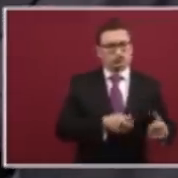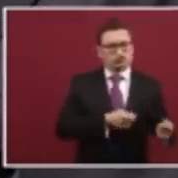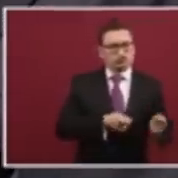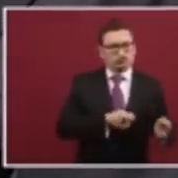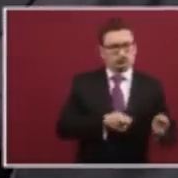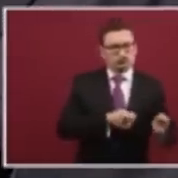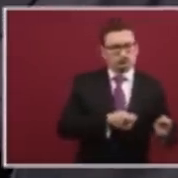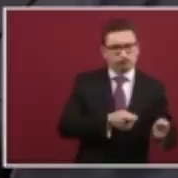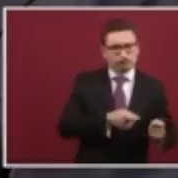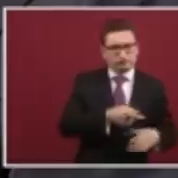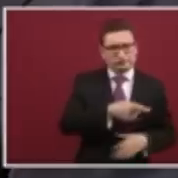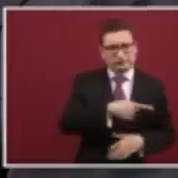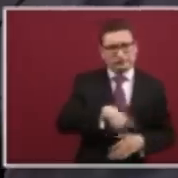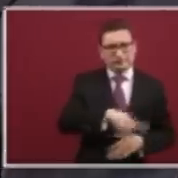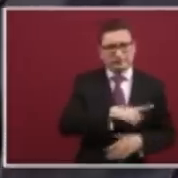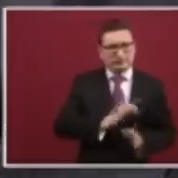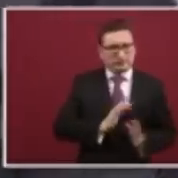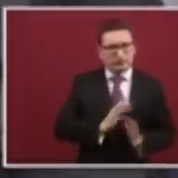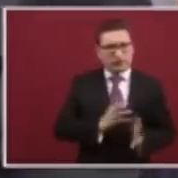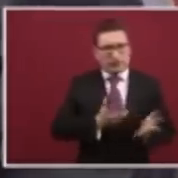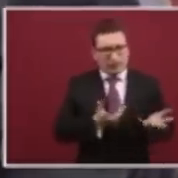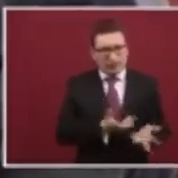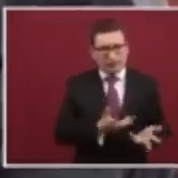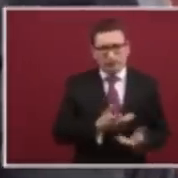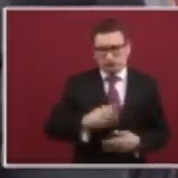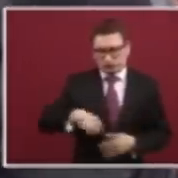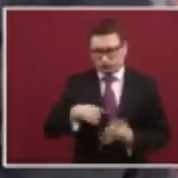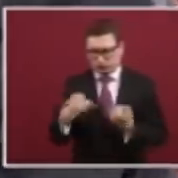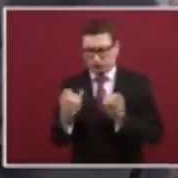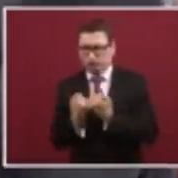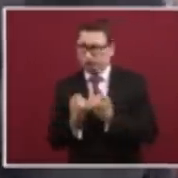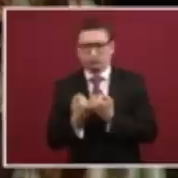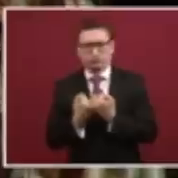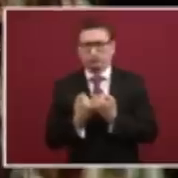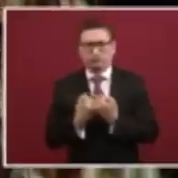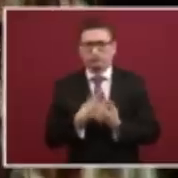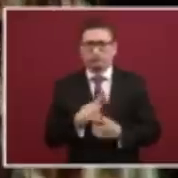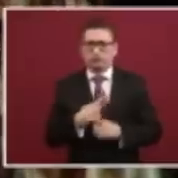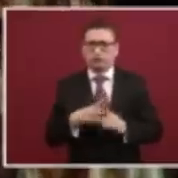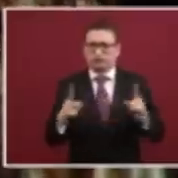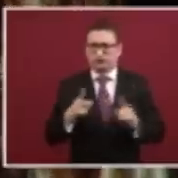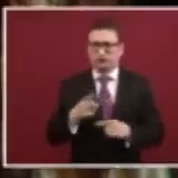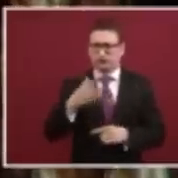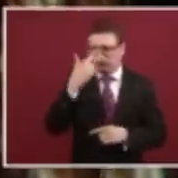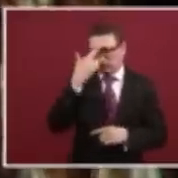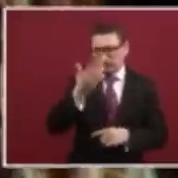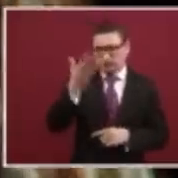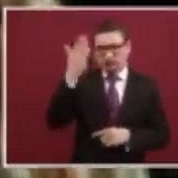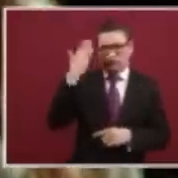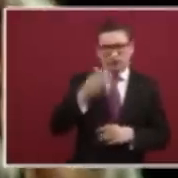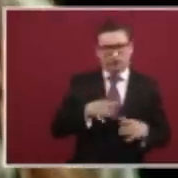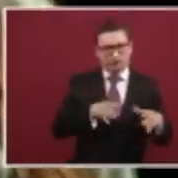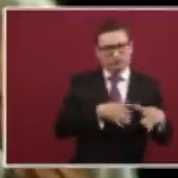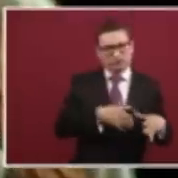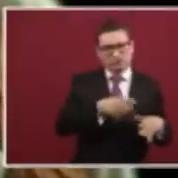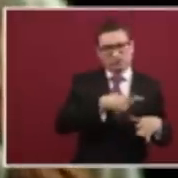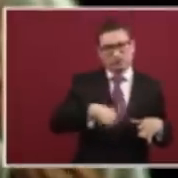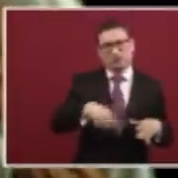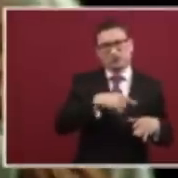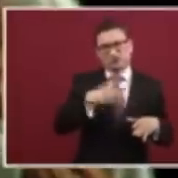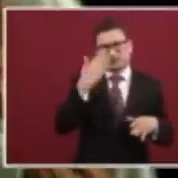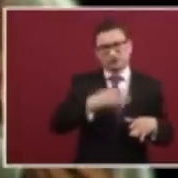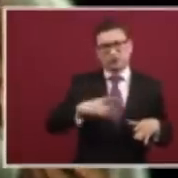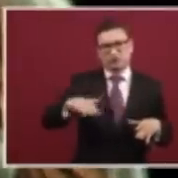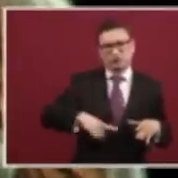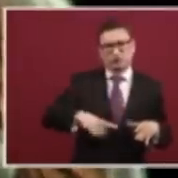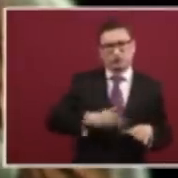los servidores públicos o funcionarios de los antiguos o de los